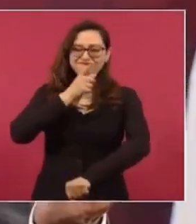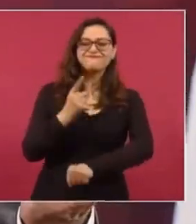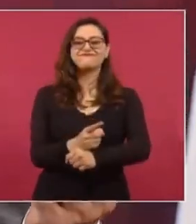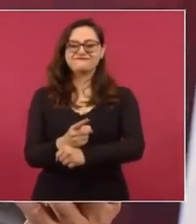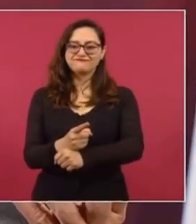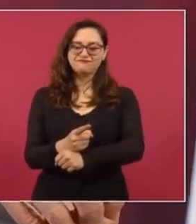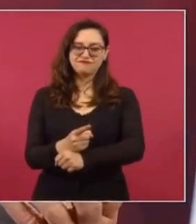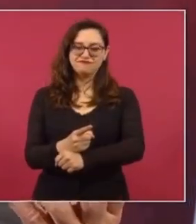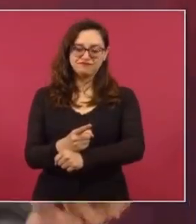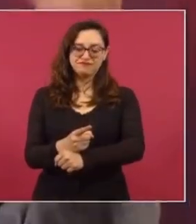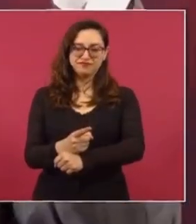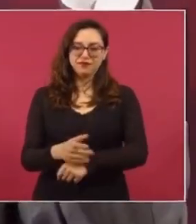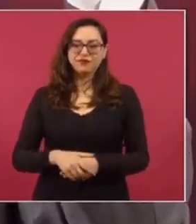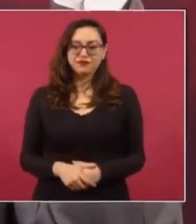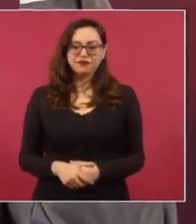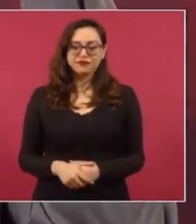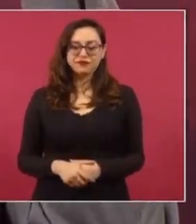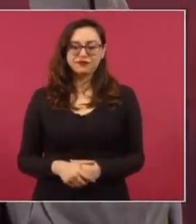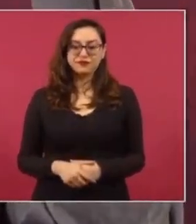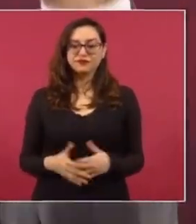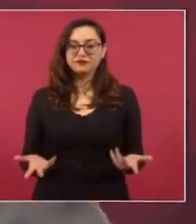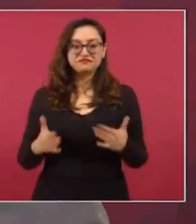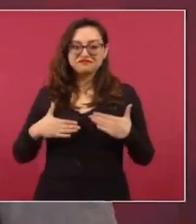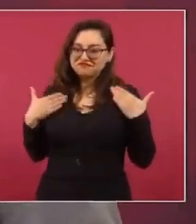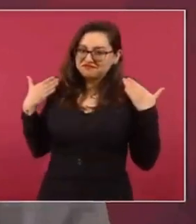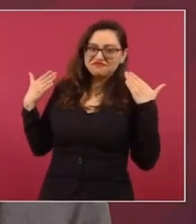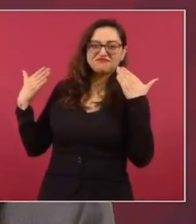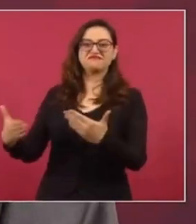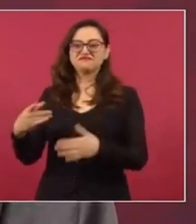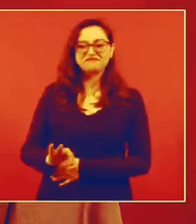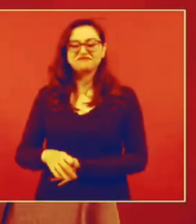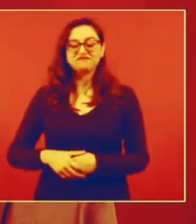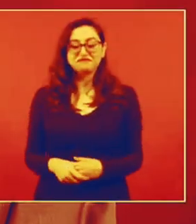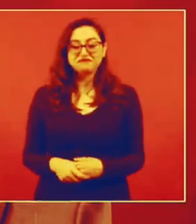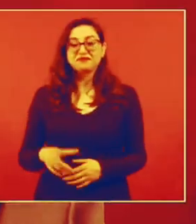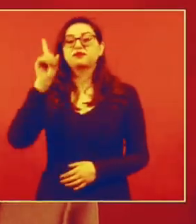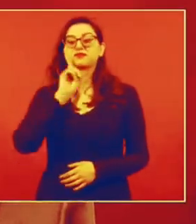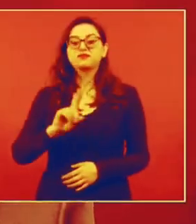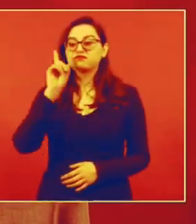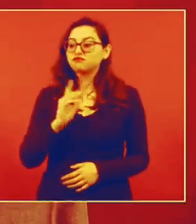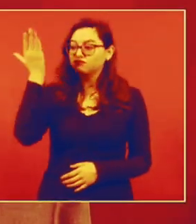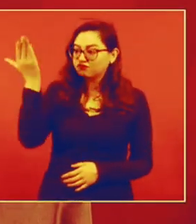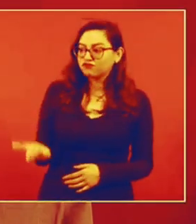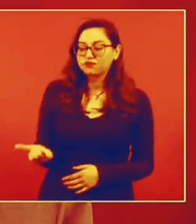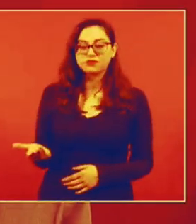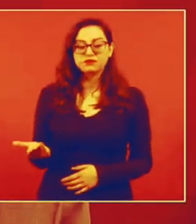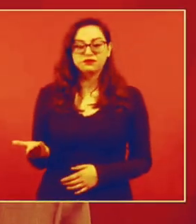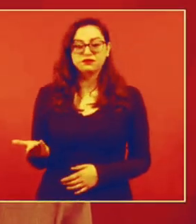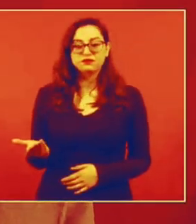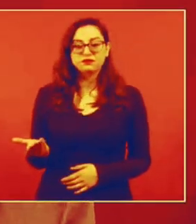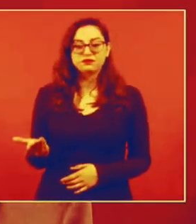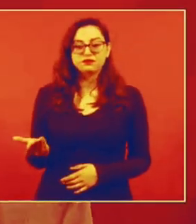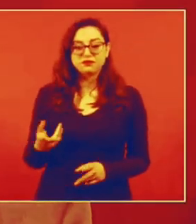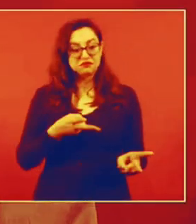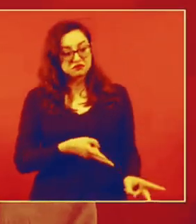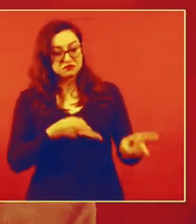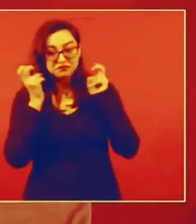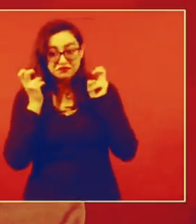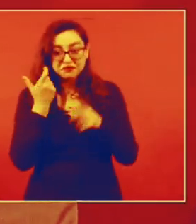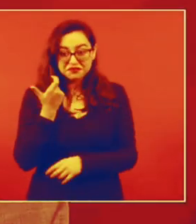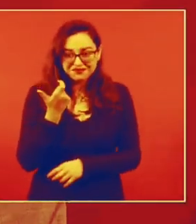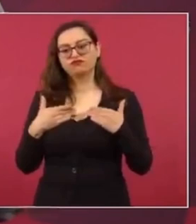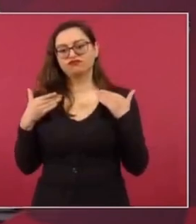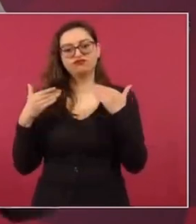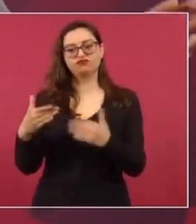que tiene toda mi confianza, toda. Es una mujer incapaz de robarse